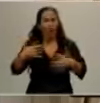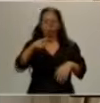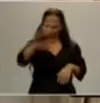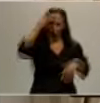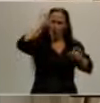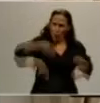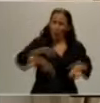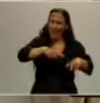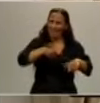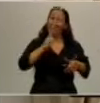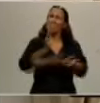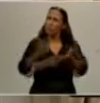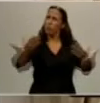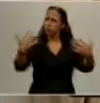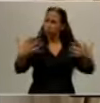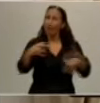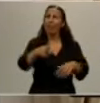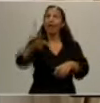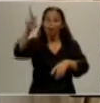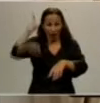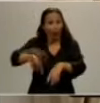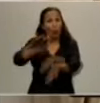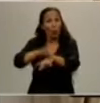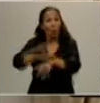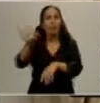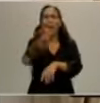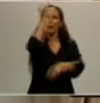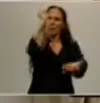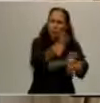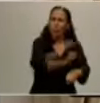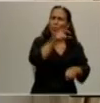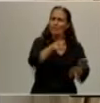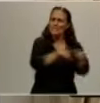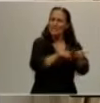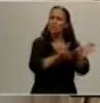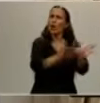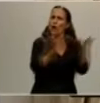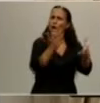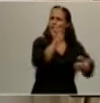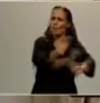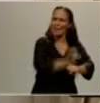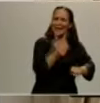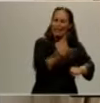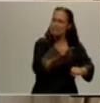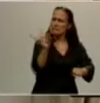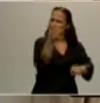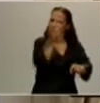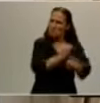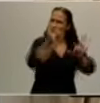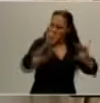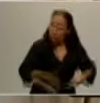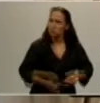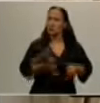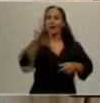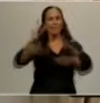Constitución, que es posible condenarlo de acuerdo a lo que prescribe nuestro Código Penal y que es posible reconstruir la confianza de